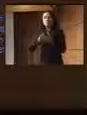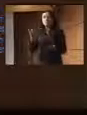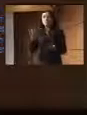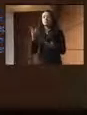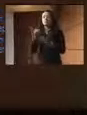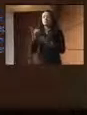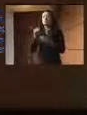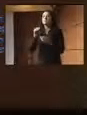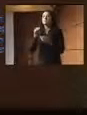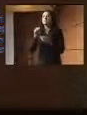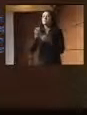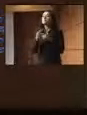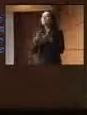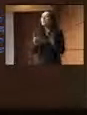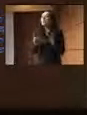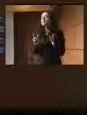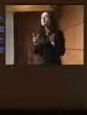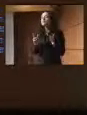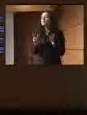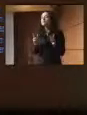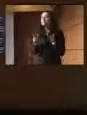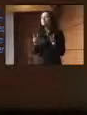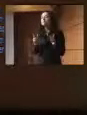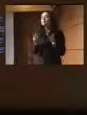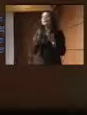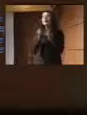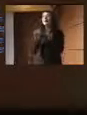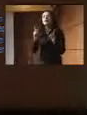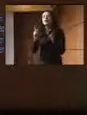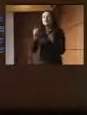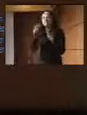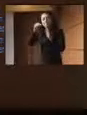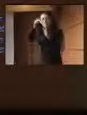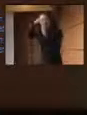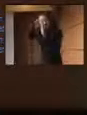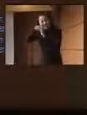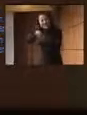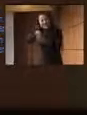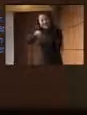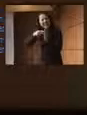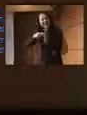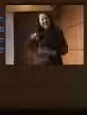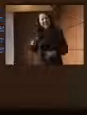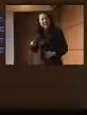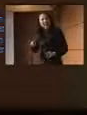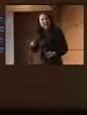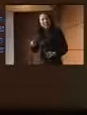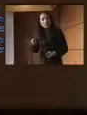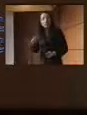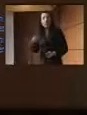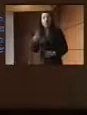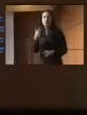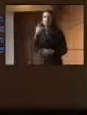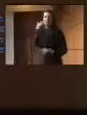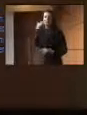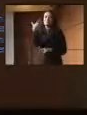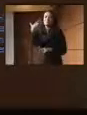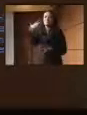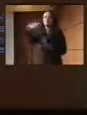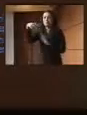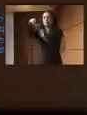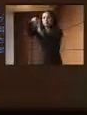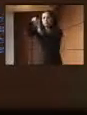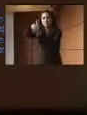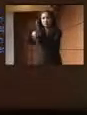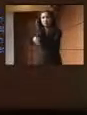diversidad, discapacidad, perfecto. Pero si profundizamos en lo que significa eso tiene un enorme potencial, ¿no?